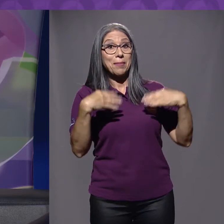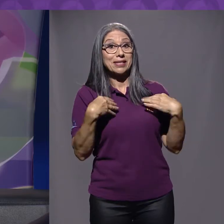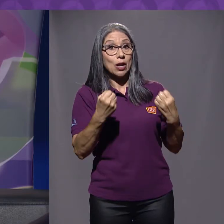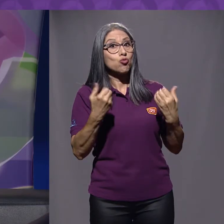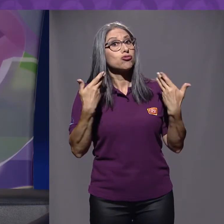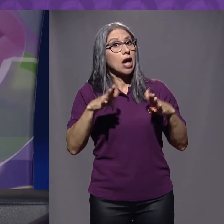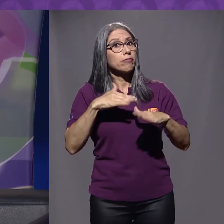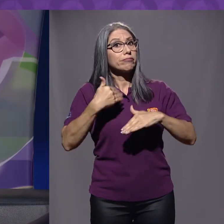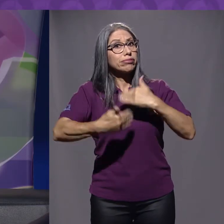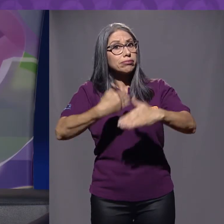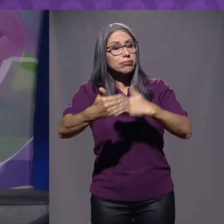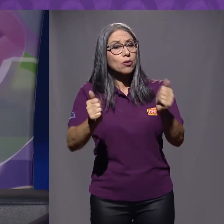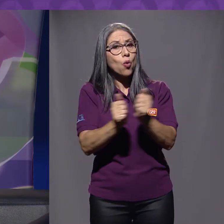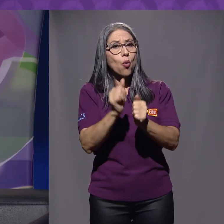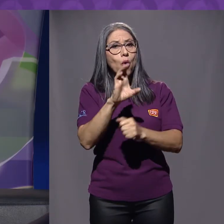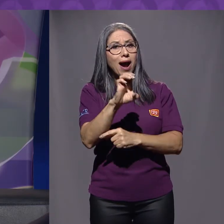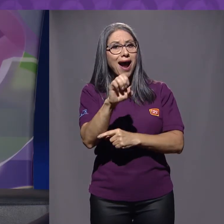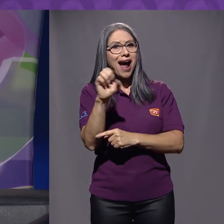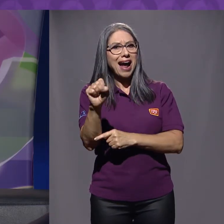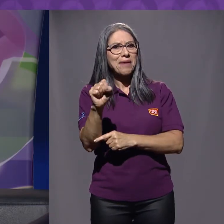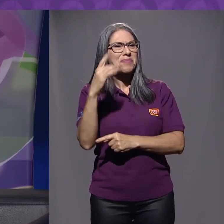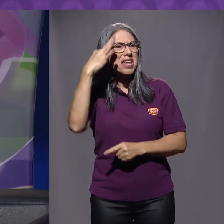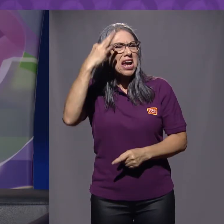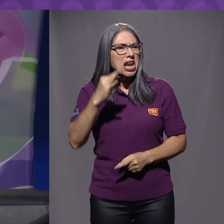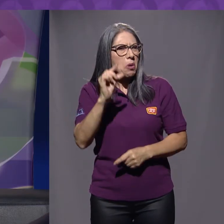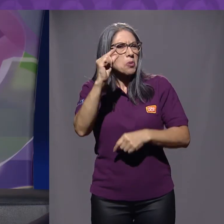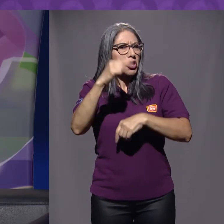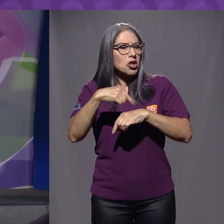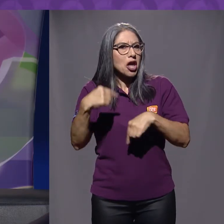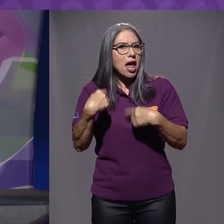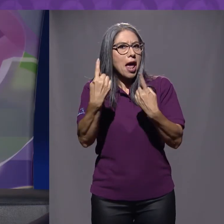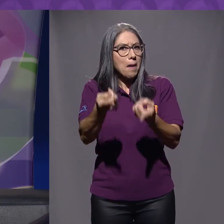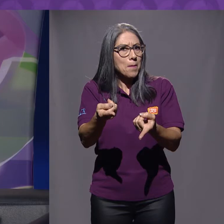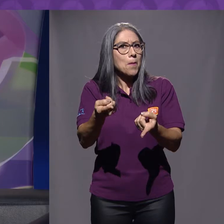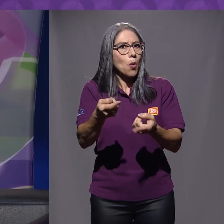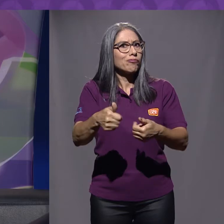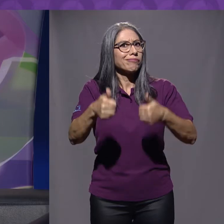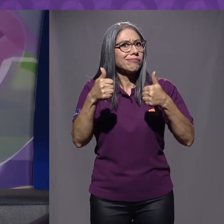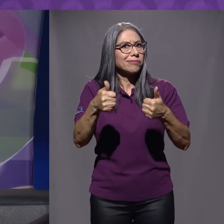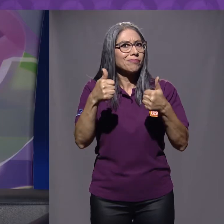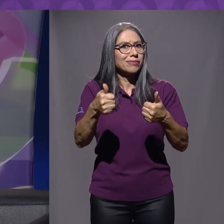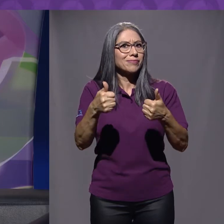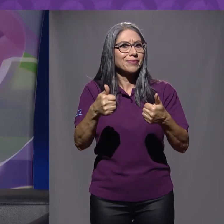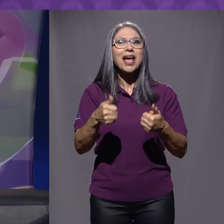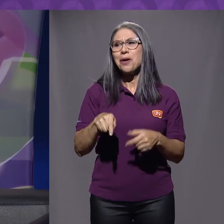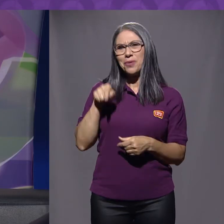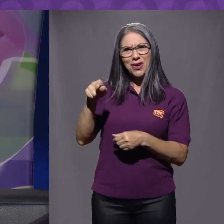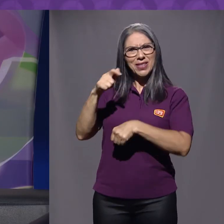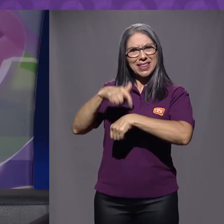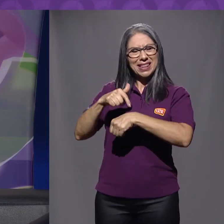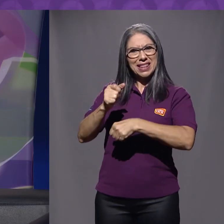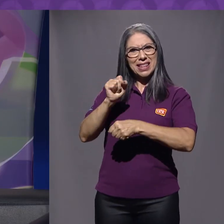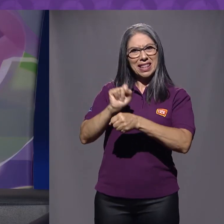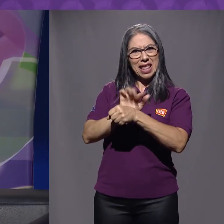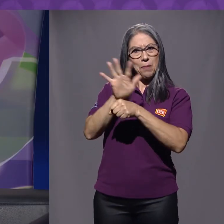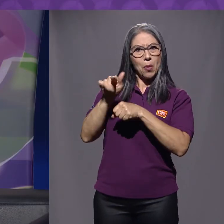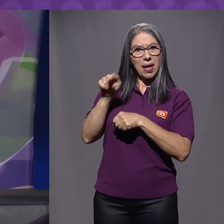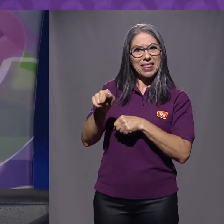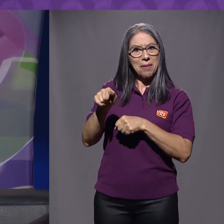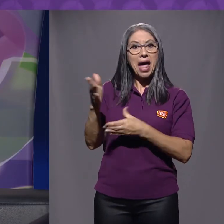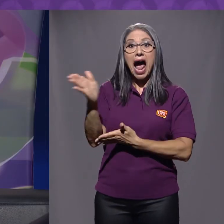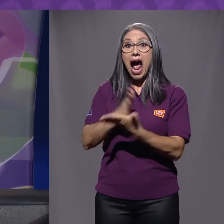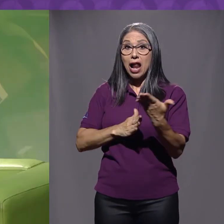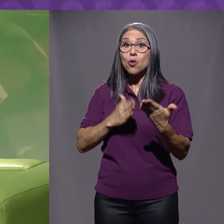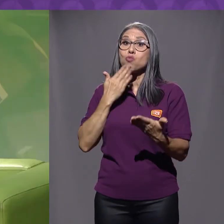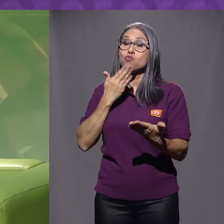avanzando con la caja, y yo creo que pronto vamos a tener son de las cosas positivas que tenemos que sacar de la pandemia, ¿verdad? Que tenemos está